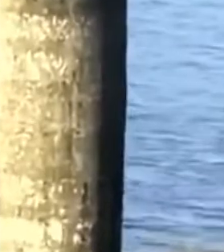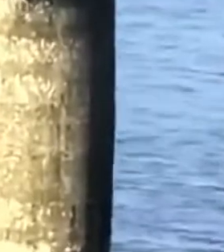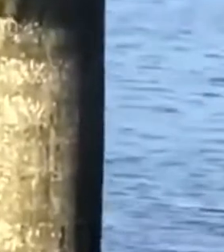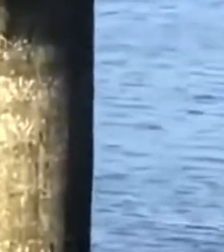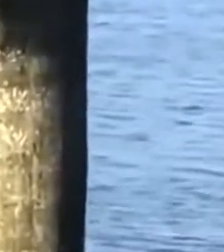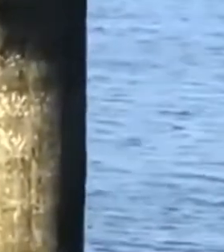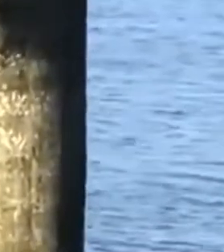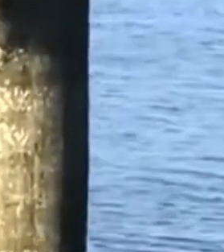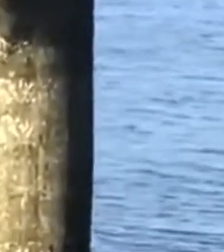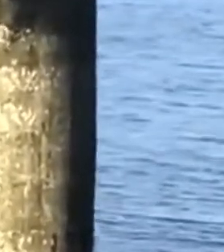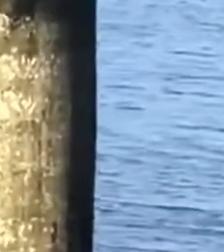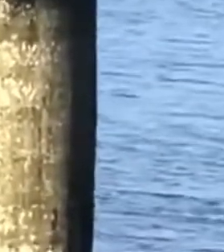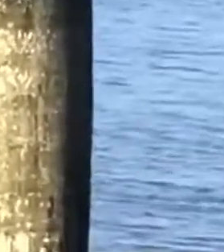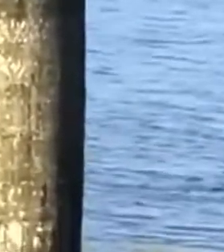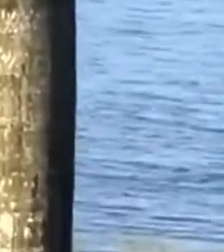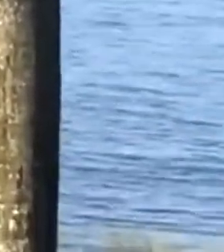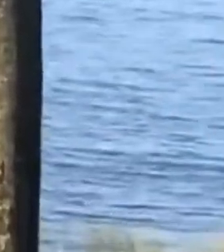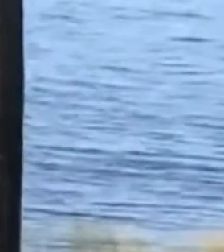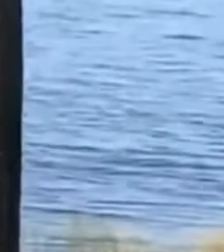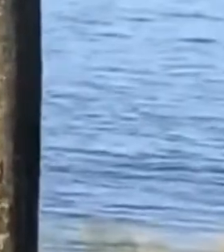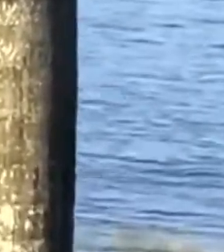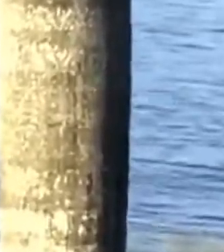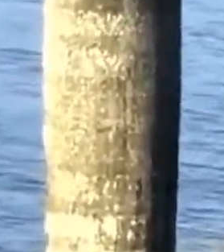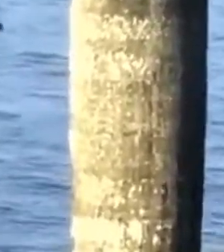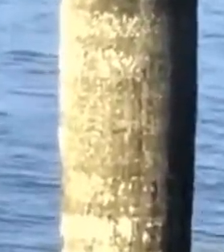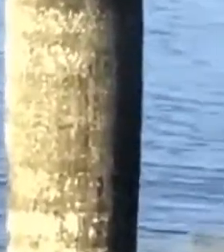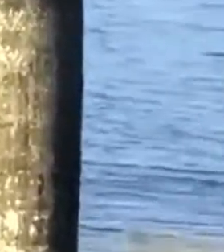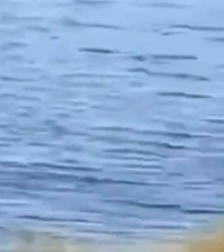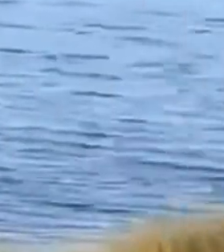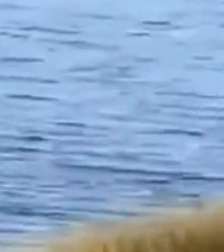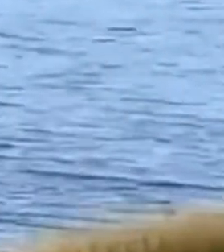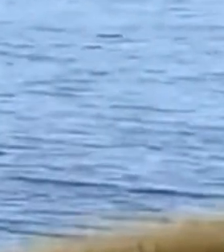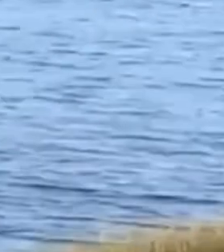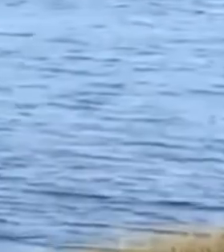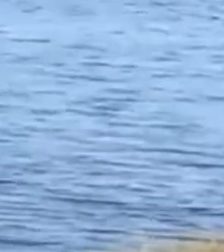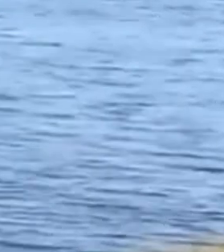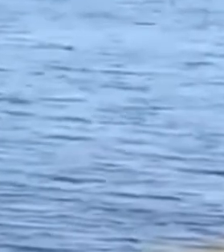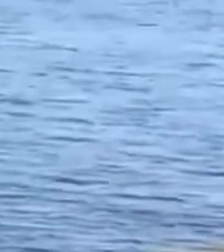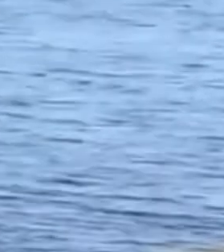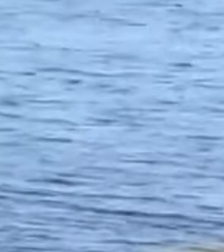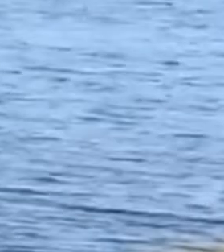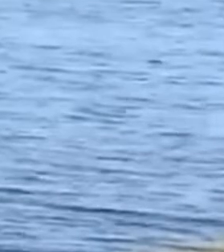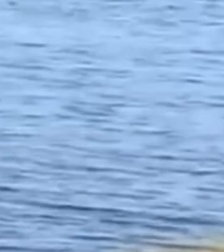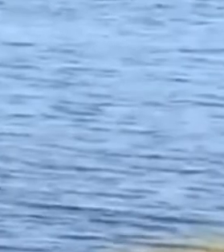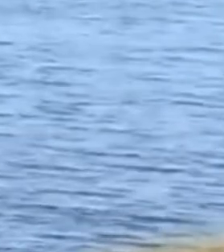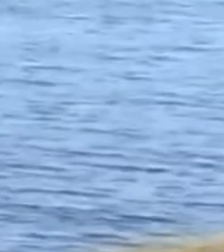desde un pequeño hotel que está a la orilla de la laguna.